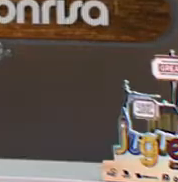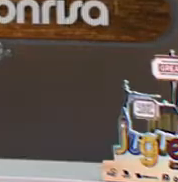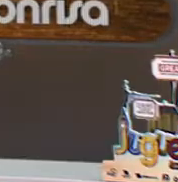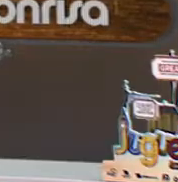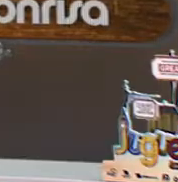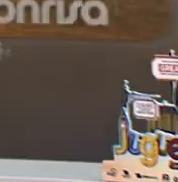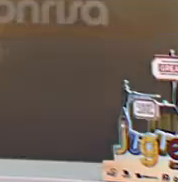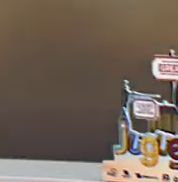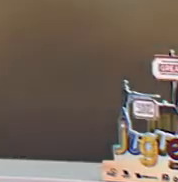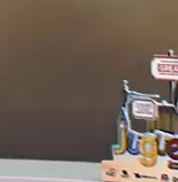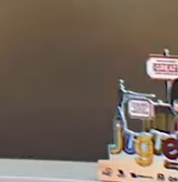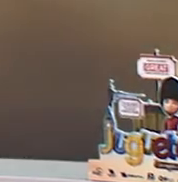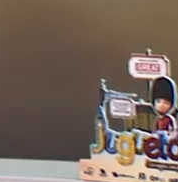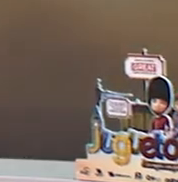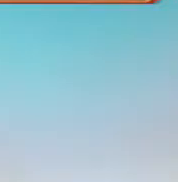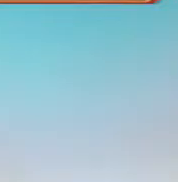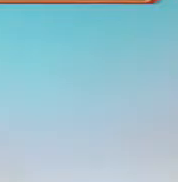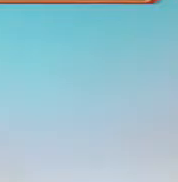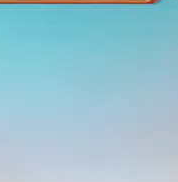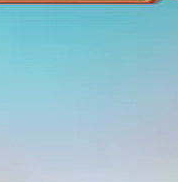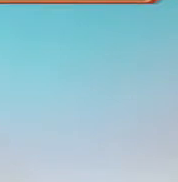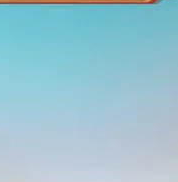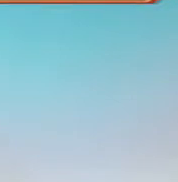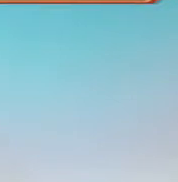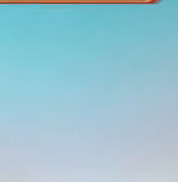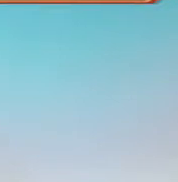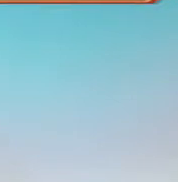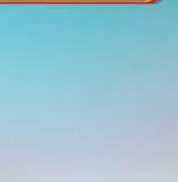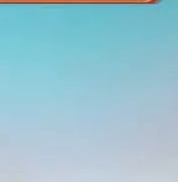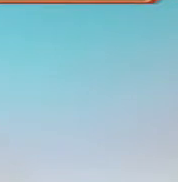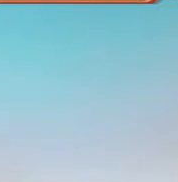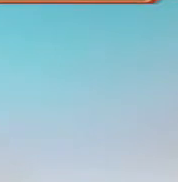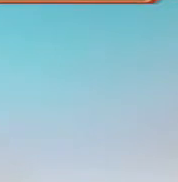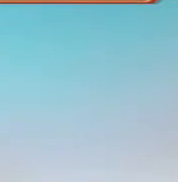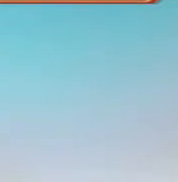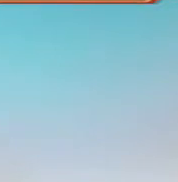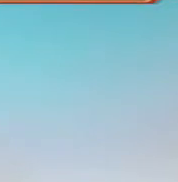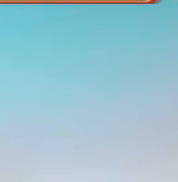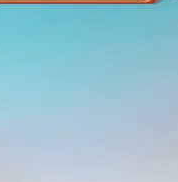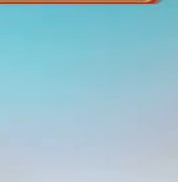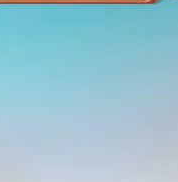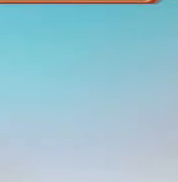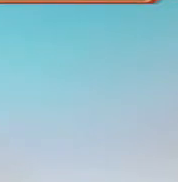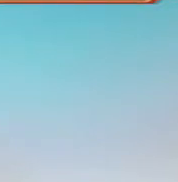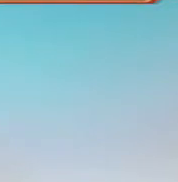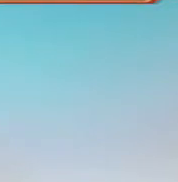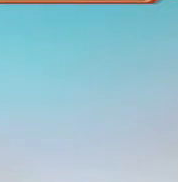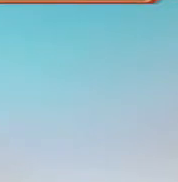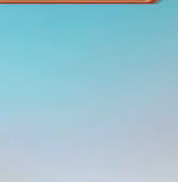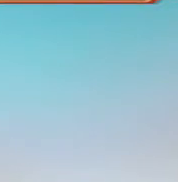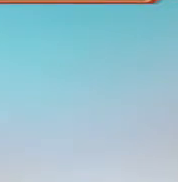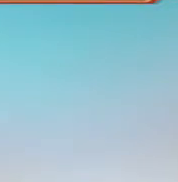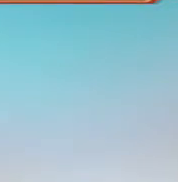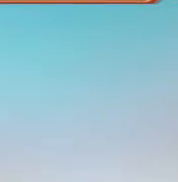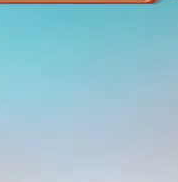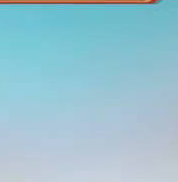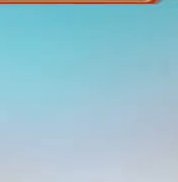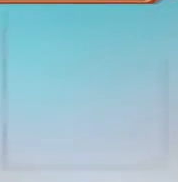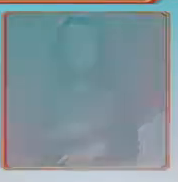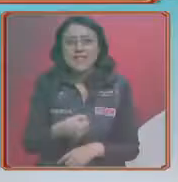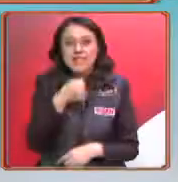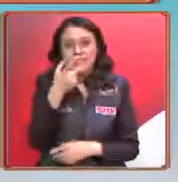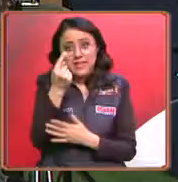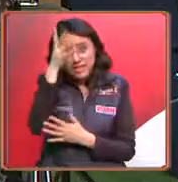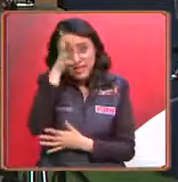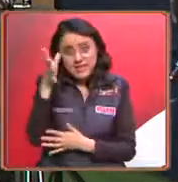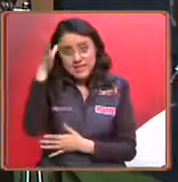Mariana Parrea, ¿cómo estás, Mariana? Señor, nos encontramos muy bien acompañados en este momento por Renata Ibarrarán, conductora de TV